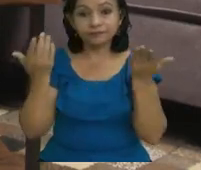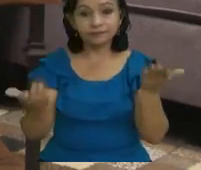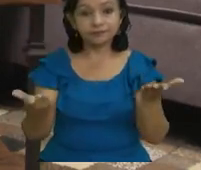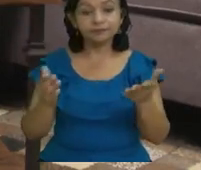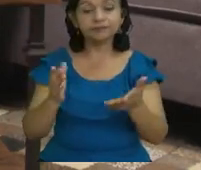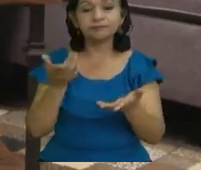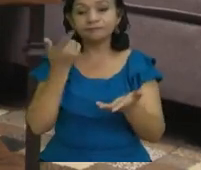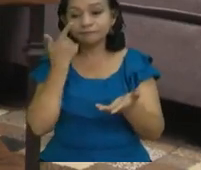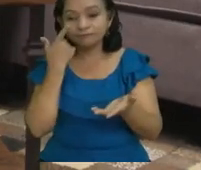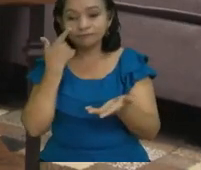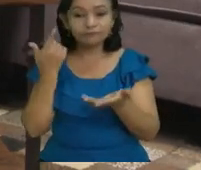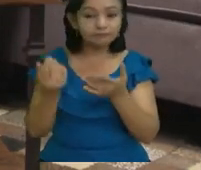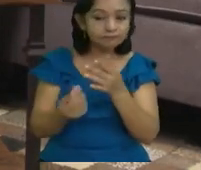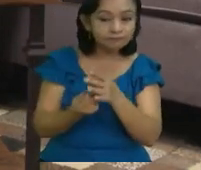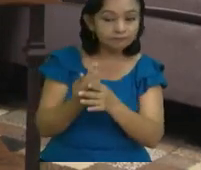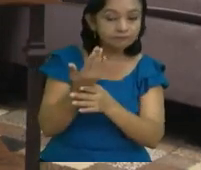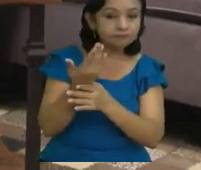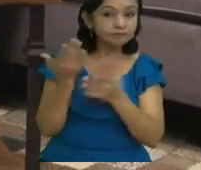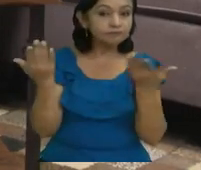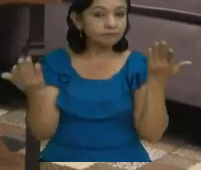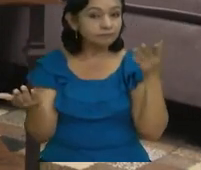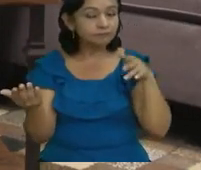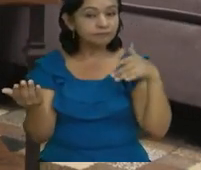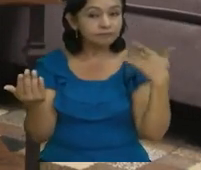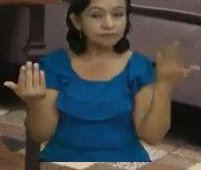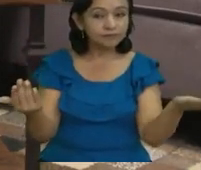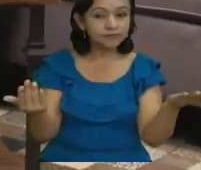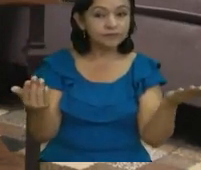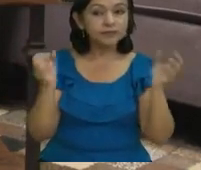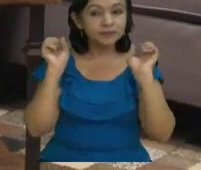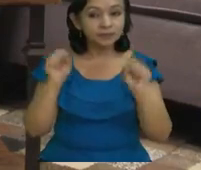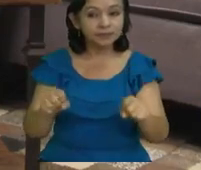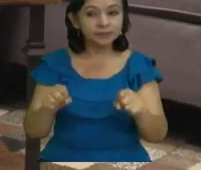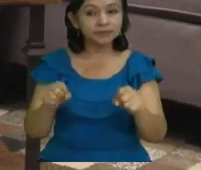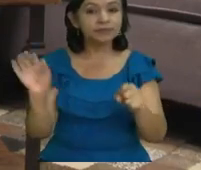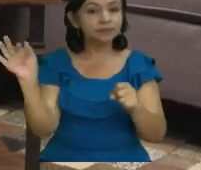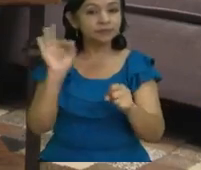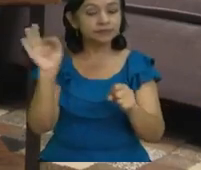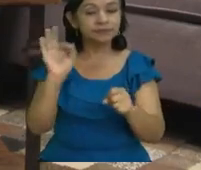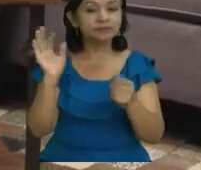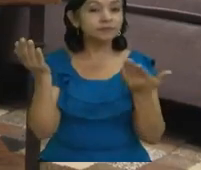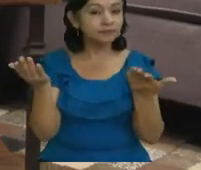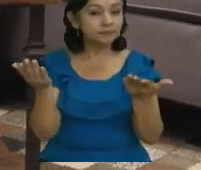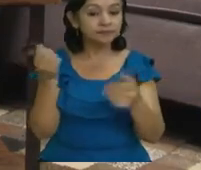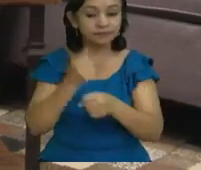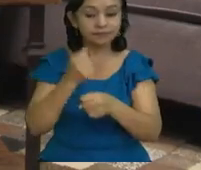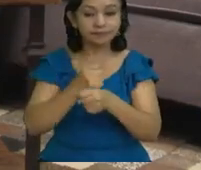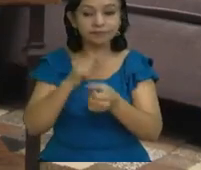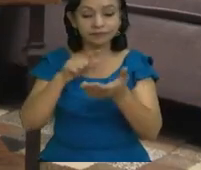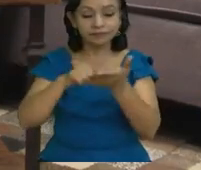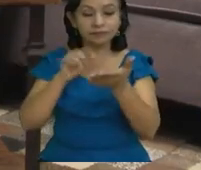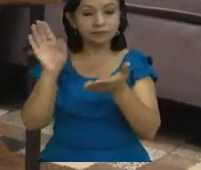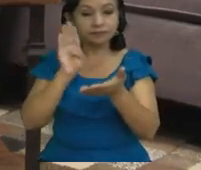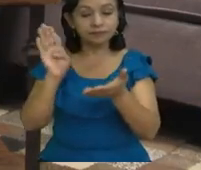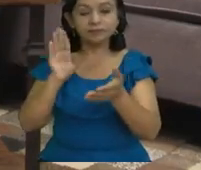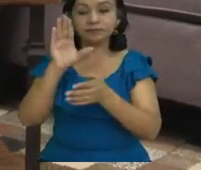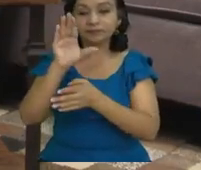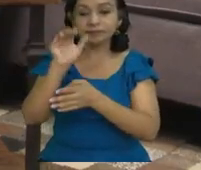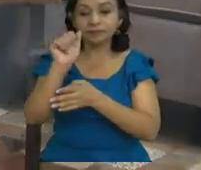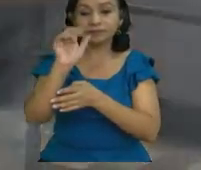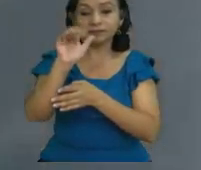estamos... ¿Qué variedad es la que funciona, la que aplica y que sí funciona y bajo qué mecanismos de producción? Estamos trabajando también con el